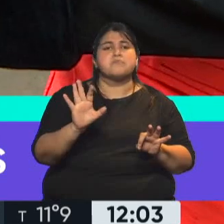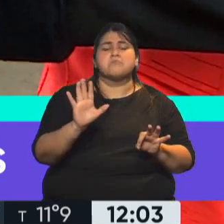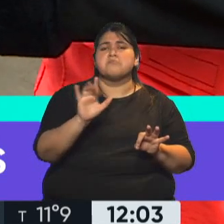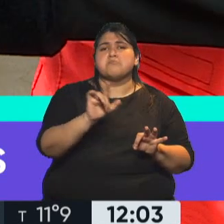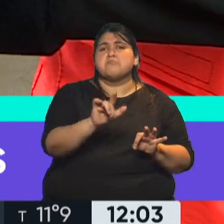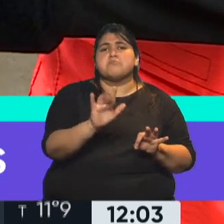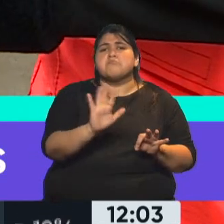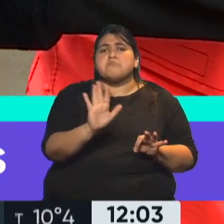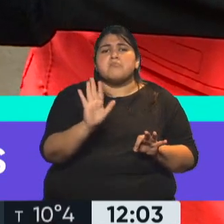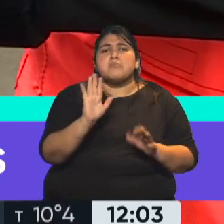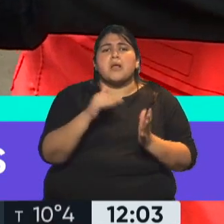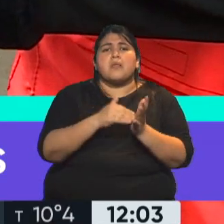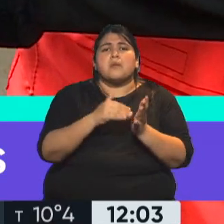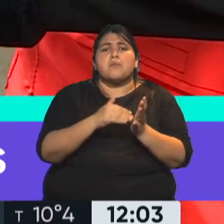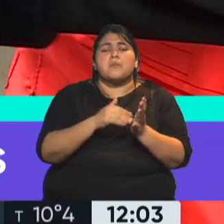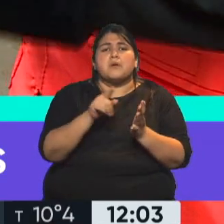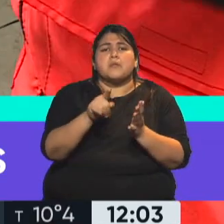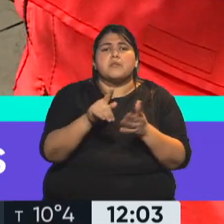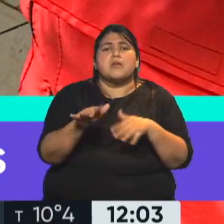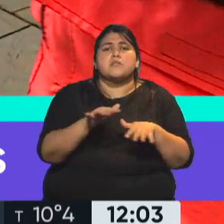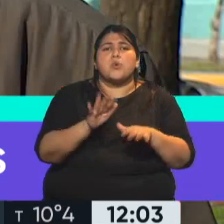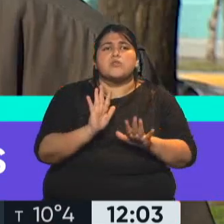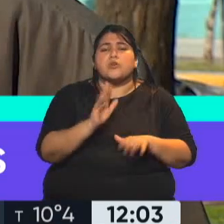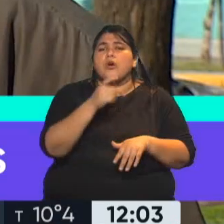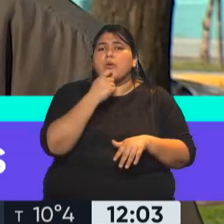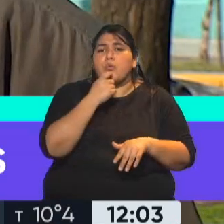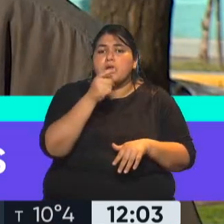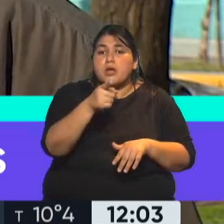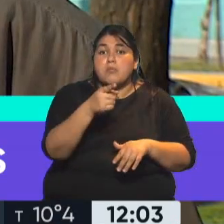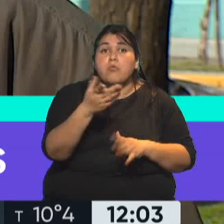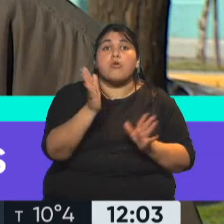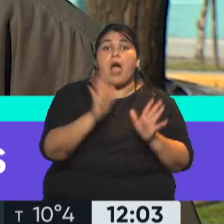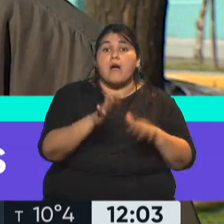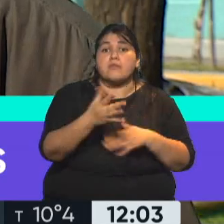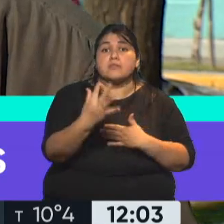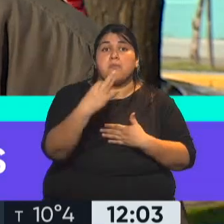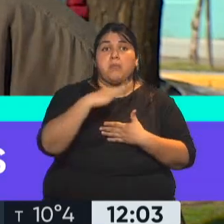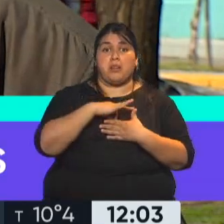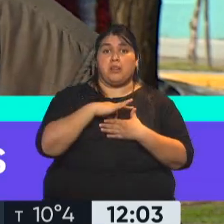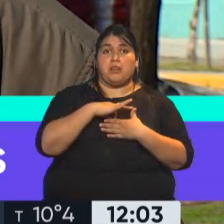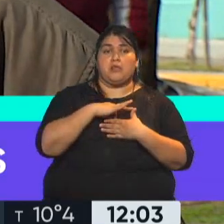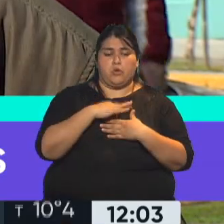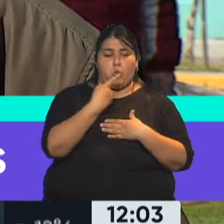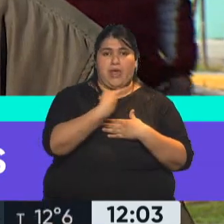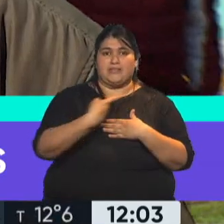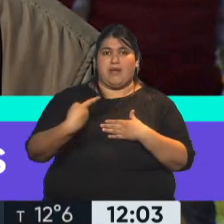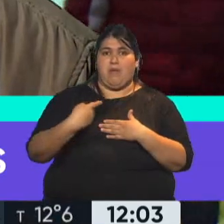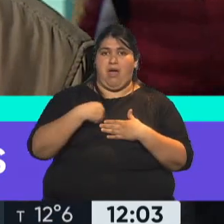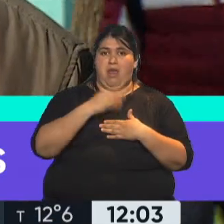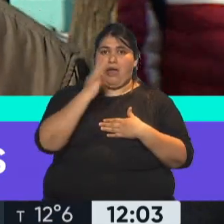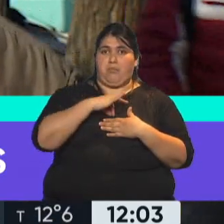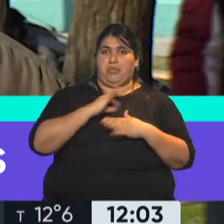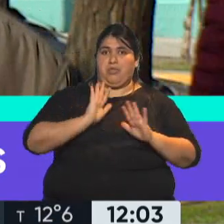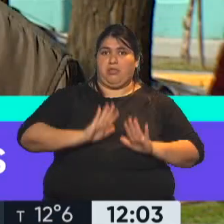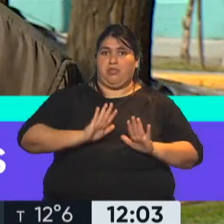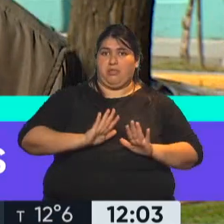puedan no estar esterilizadas en el sentido que igualmente puedan portar el virus durante una semana que es el promedio en que podemos